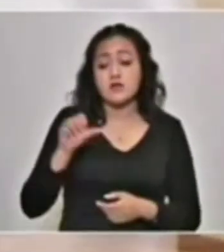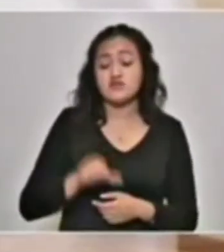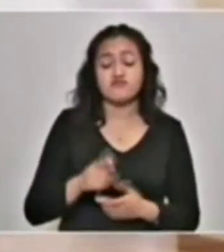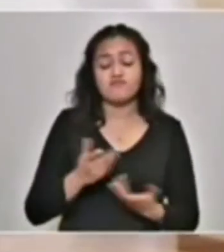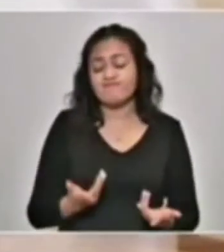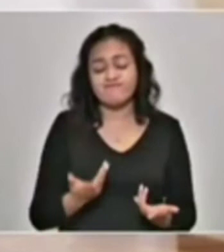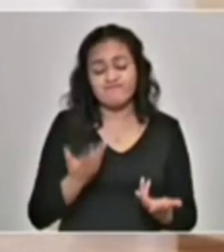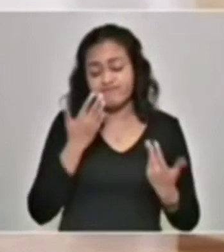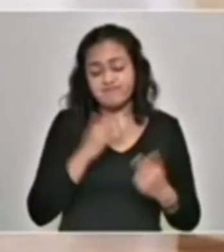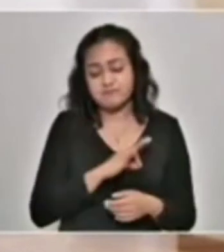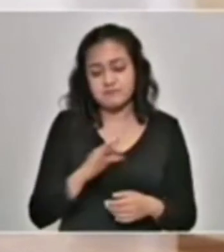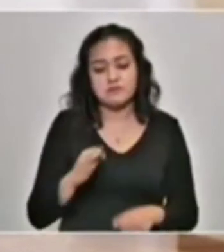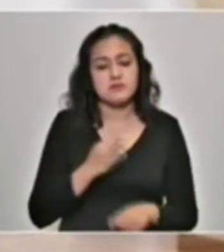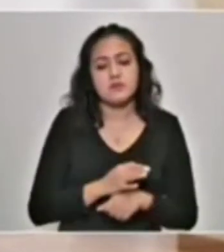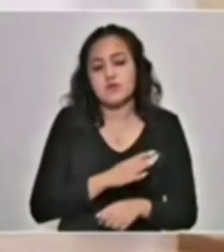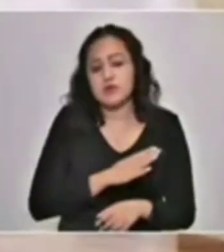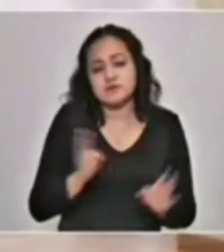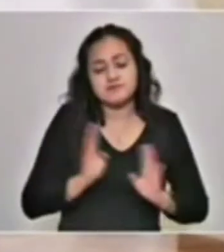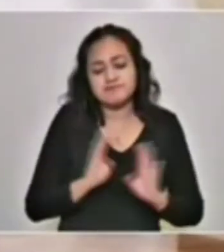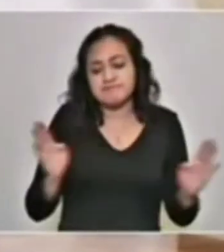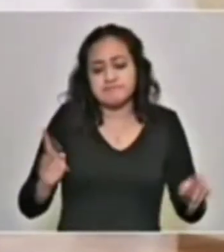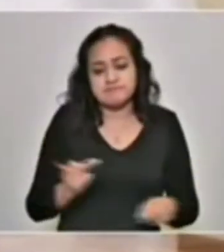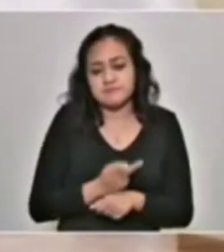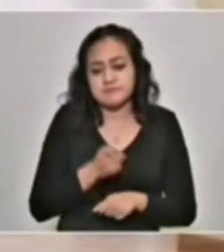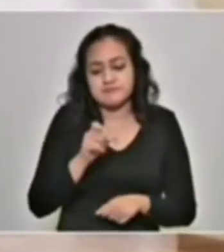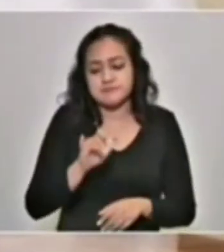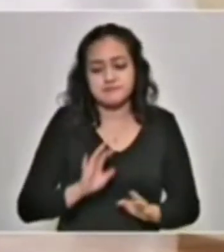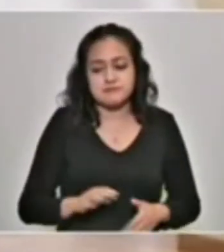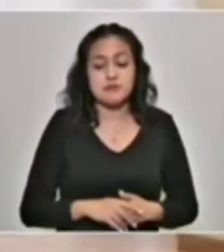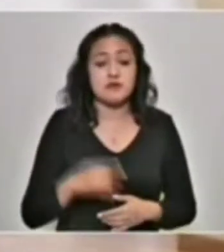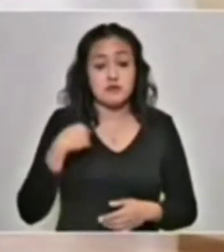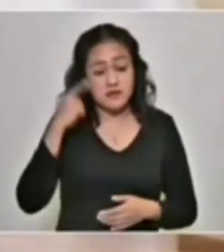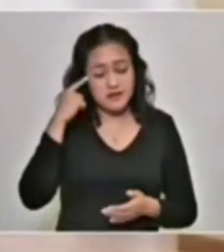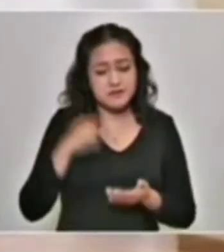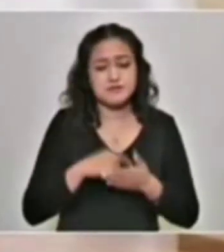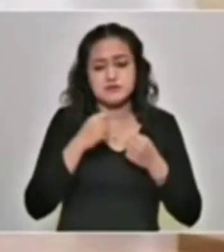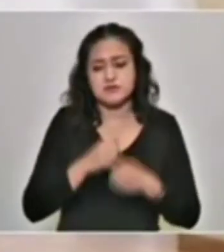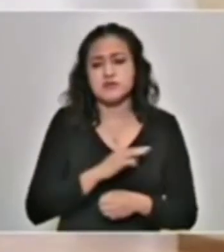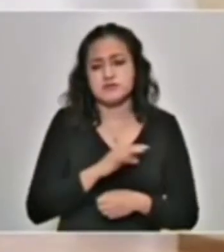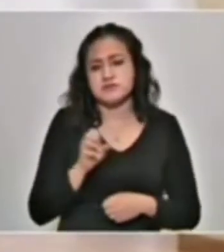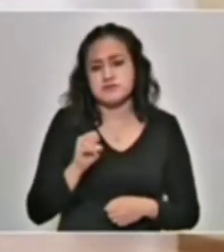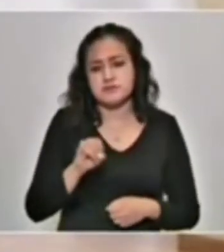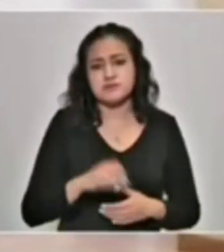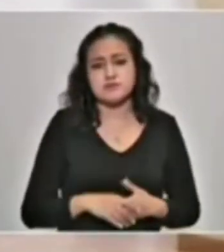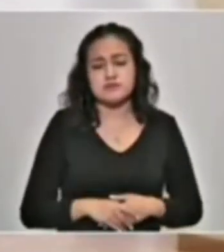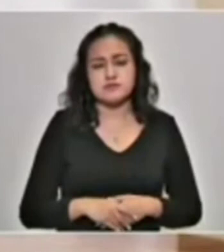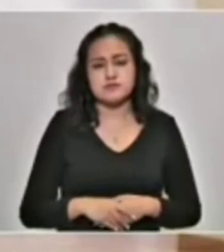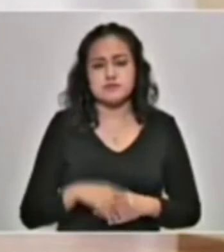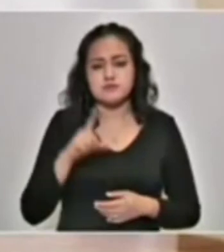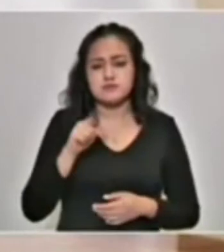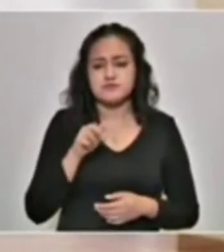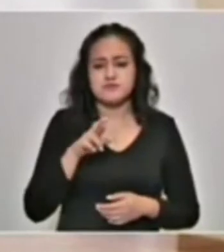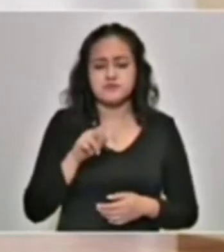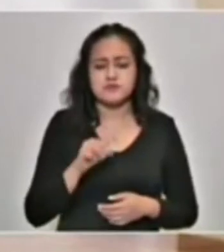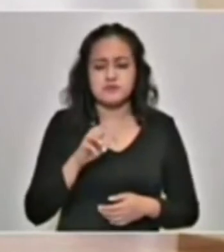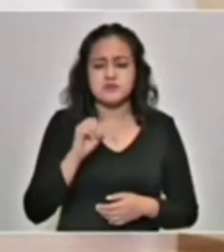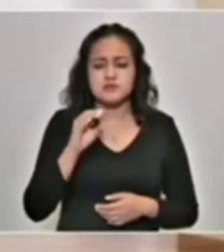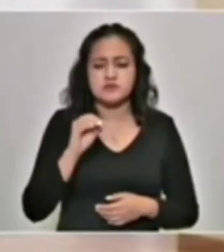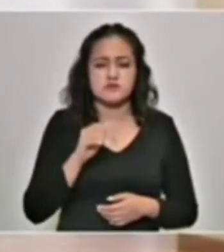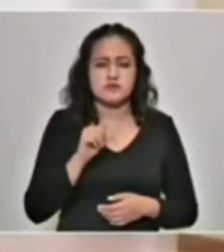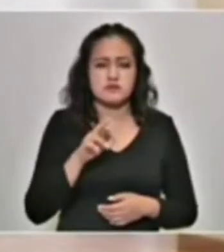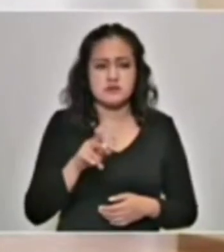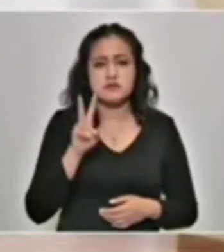le favorecieron, pero bueno, se van a reponer. Yo estoy seguro que se van a reponer. Laura Escobar es una